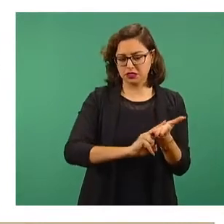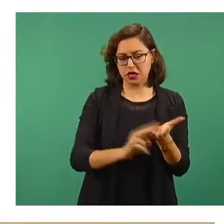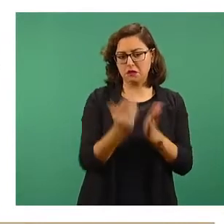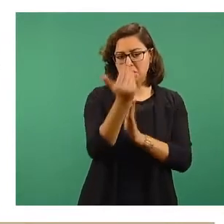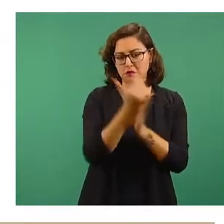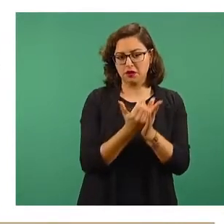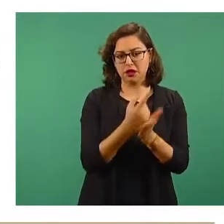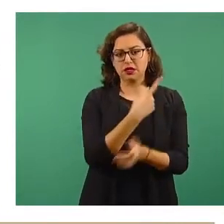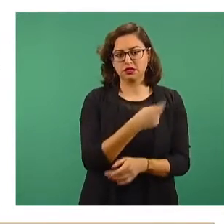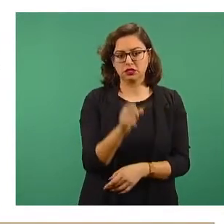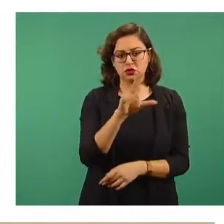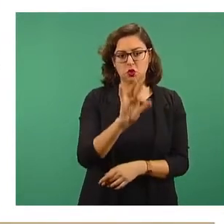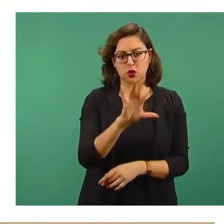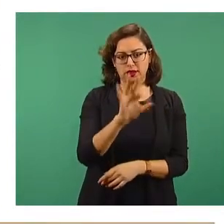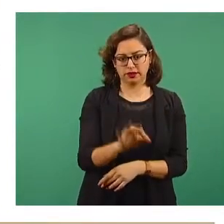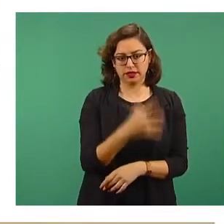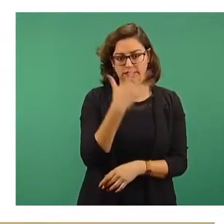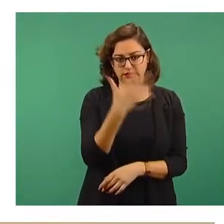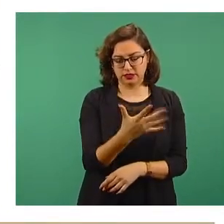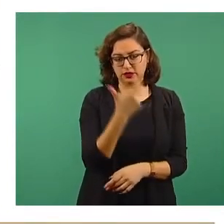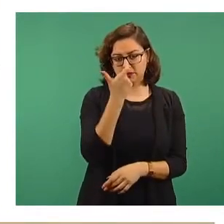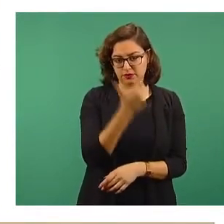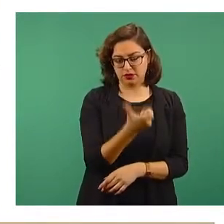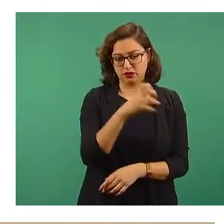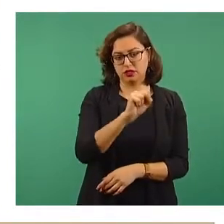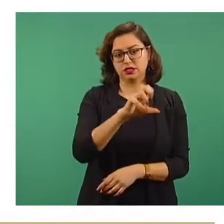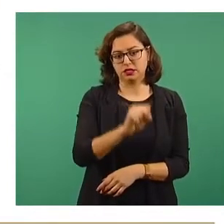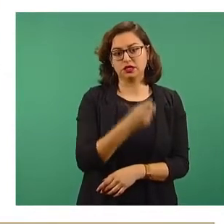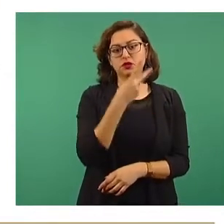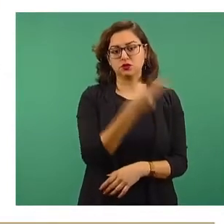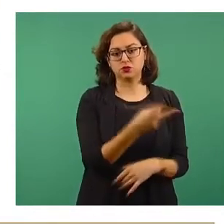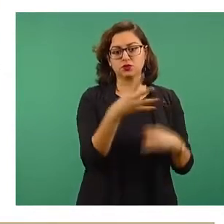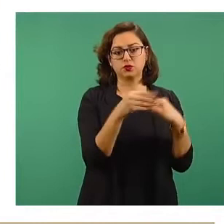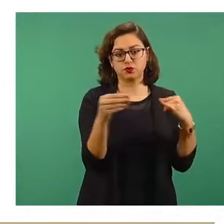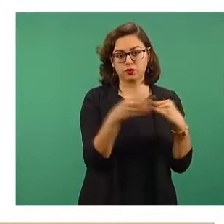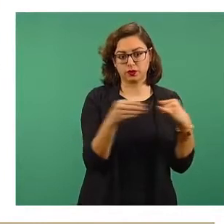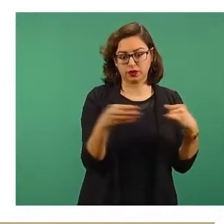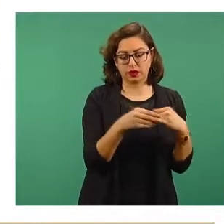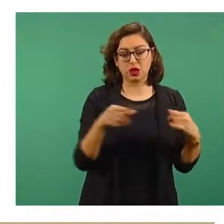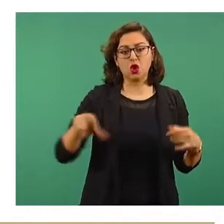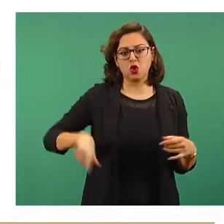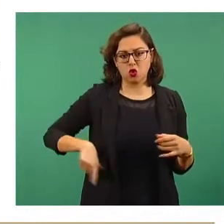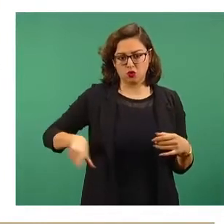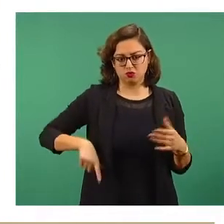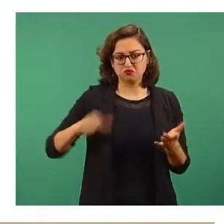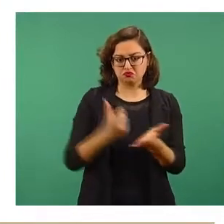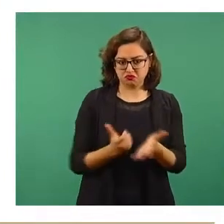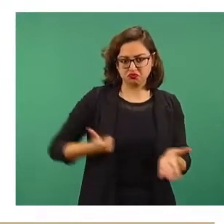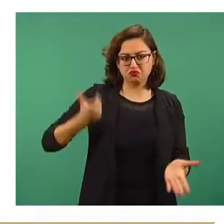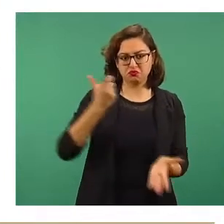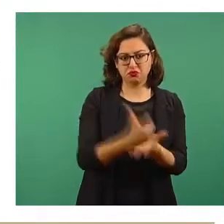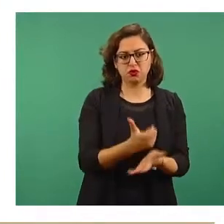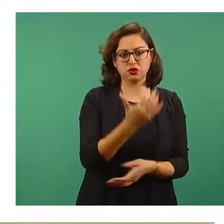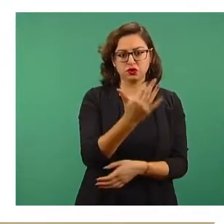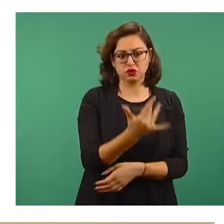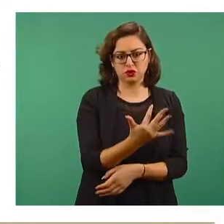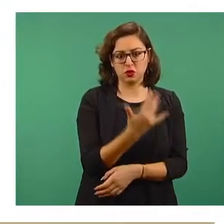de 145 pesos con 62 centavos, con un incentivo del